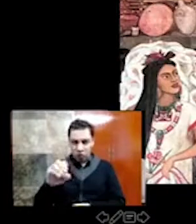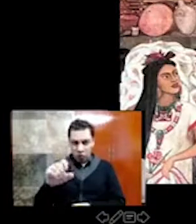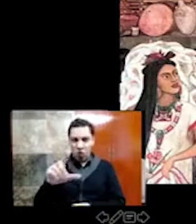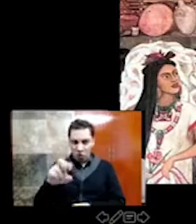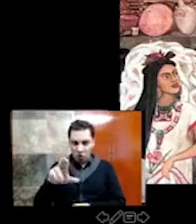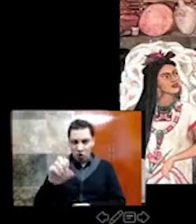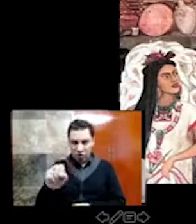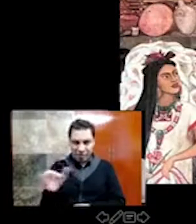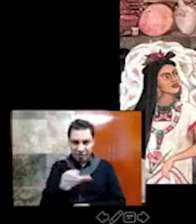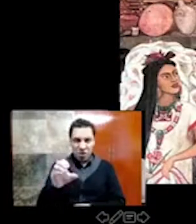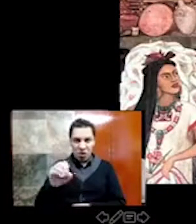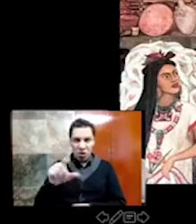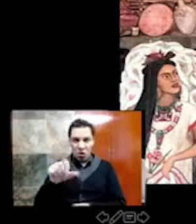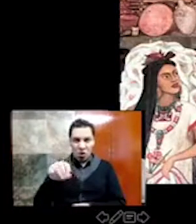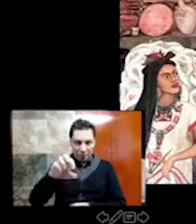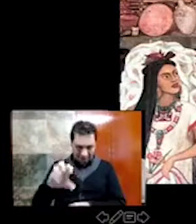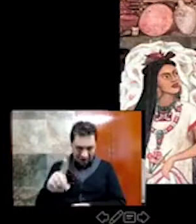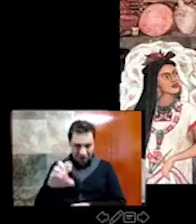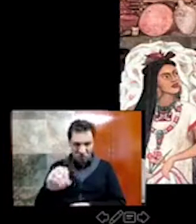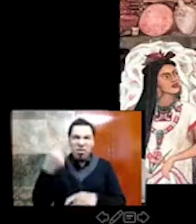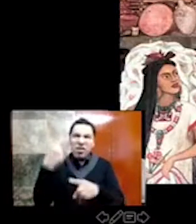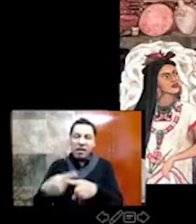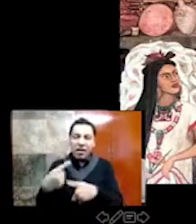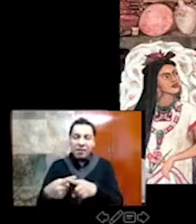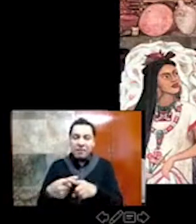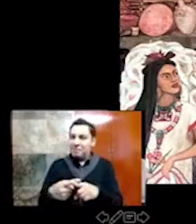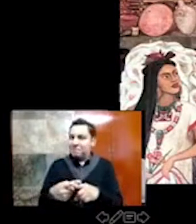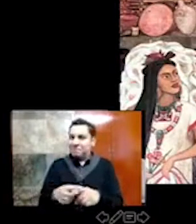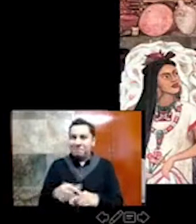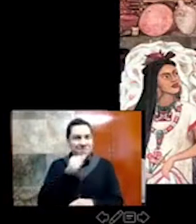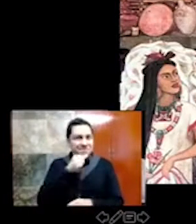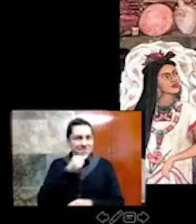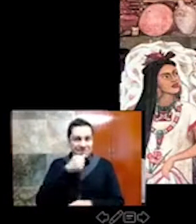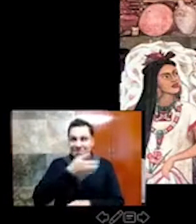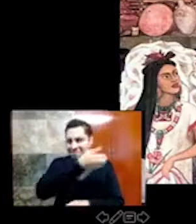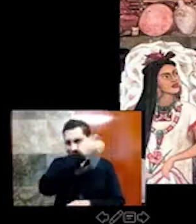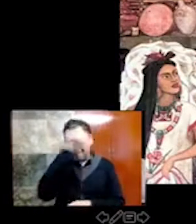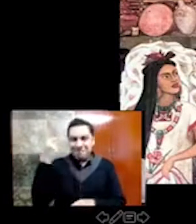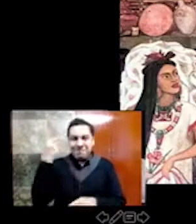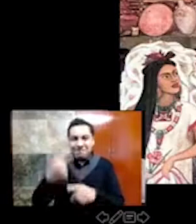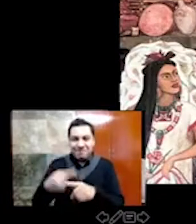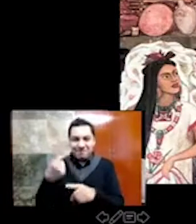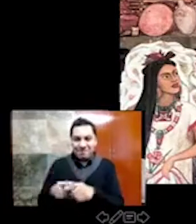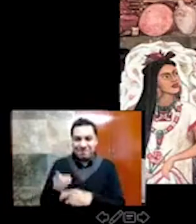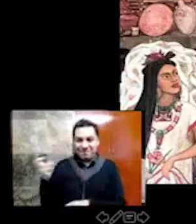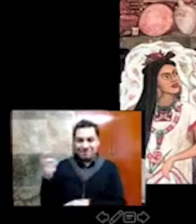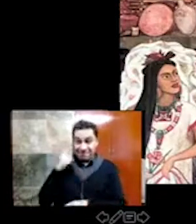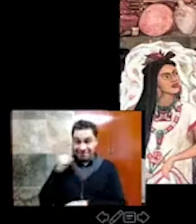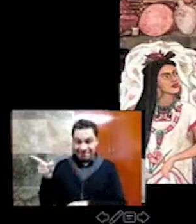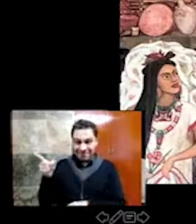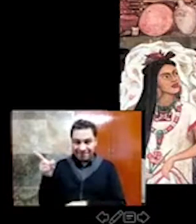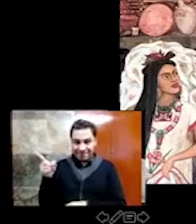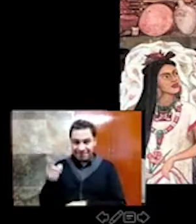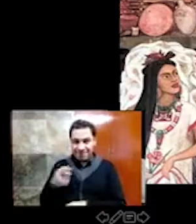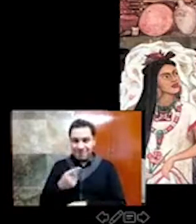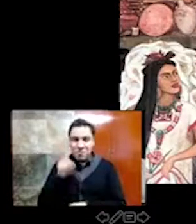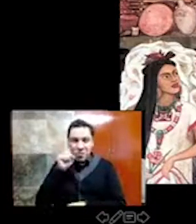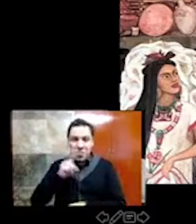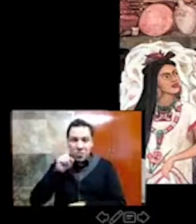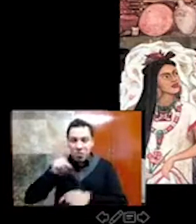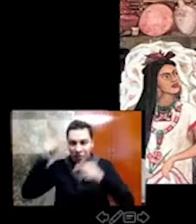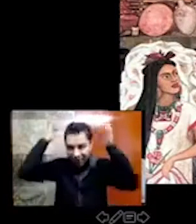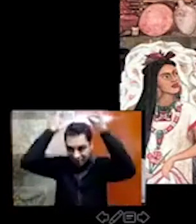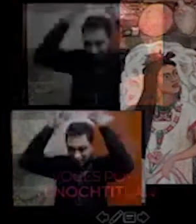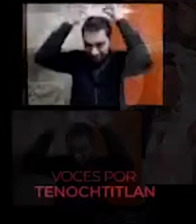es Moquihuistli, el señor de Tlatelolco y uno de los rivales acérrimos del gobierno y del linaje